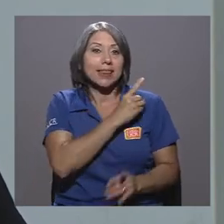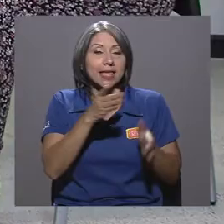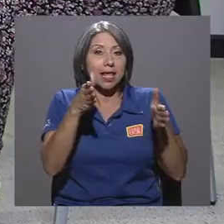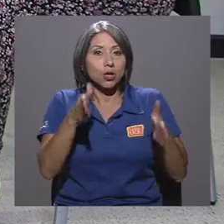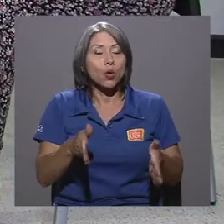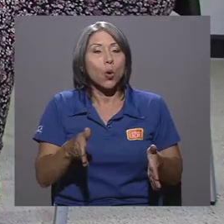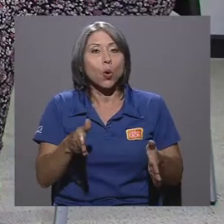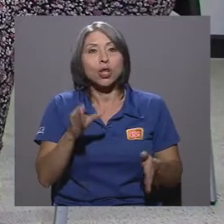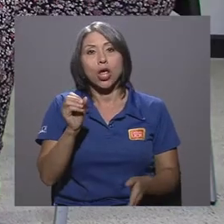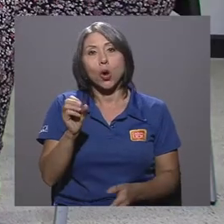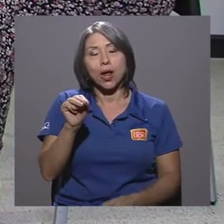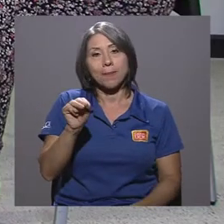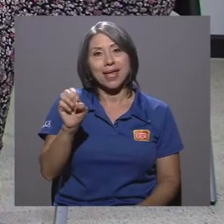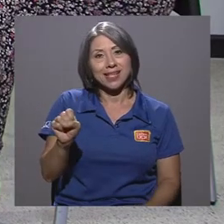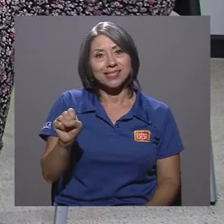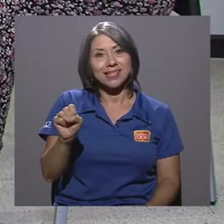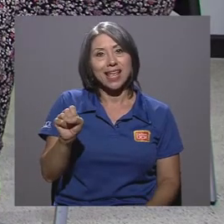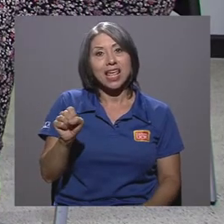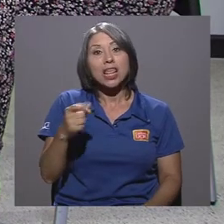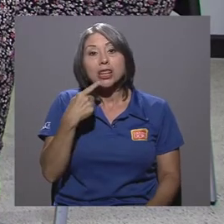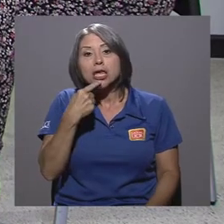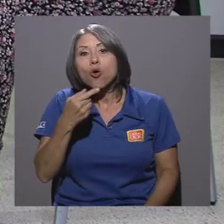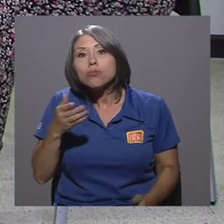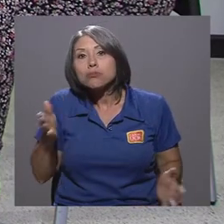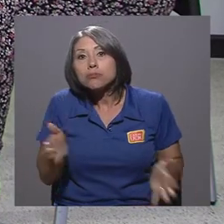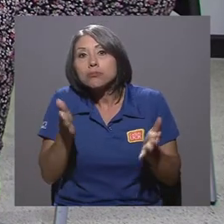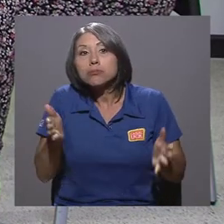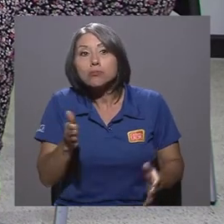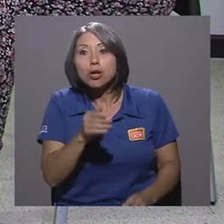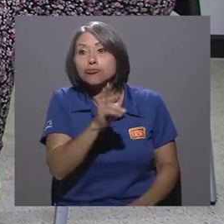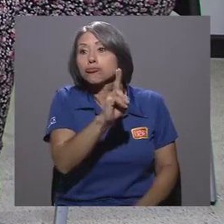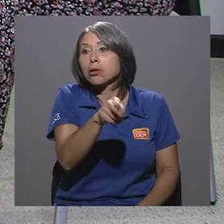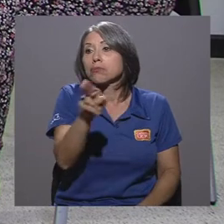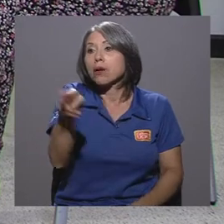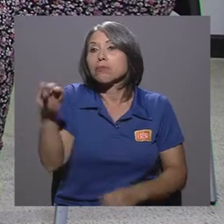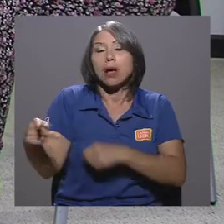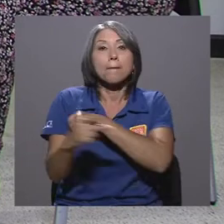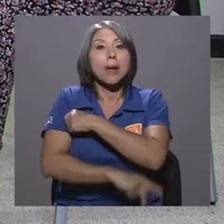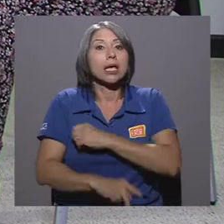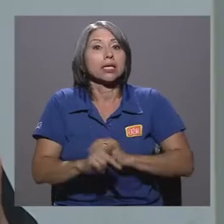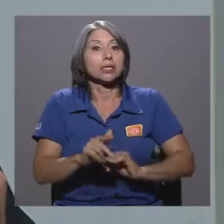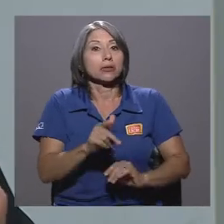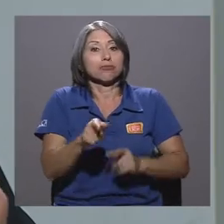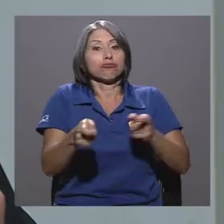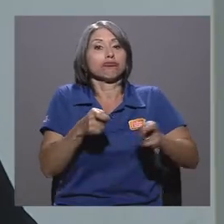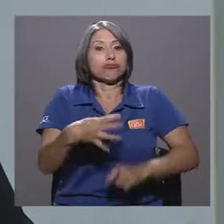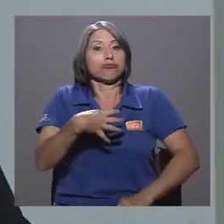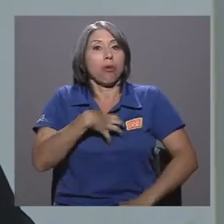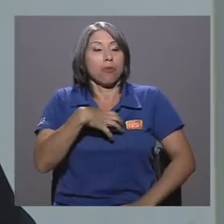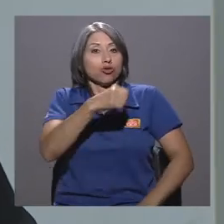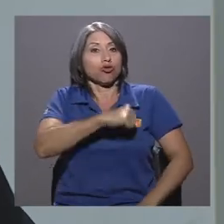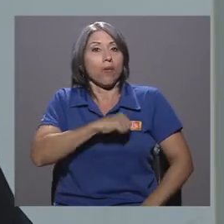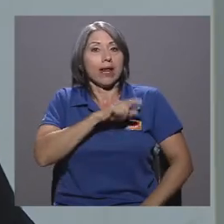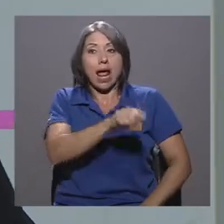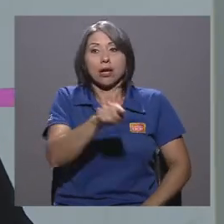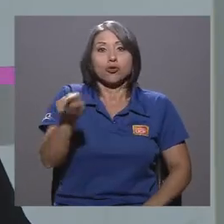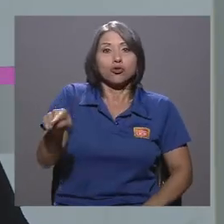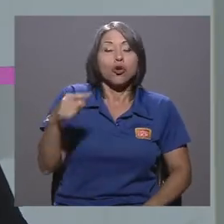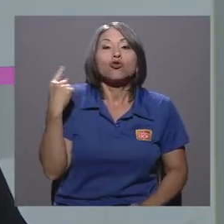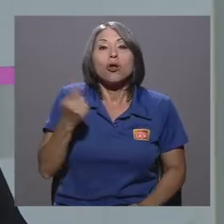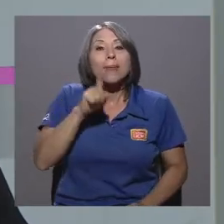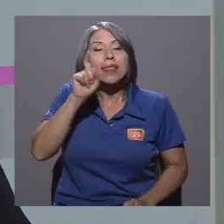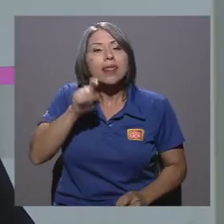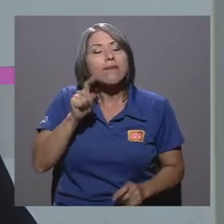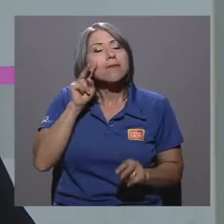de OMS lo que instó es, bueno, ustedes son soberanos, simple y sencillamente hay que valorarlo, hay que analizarlo de